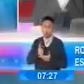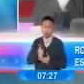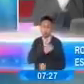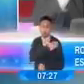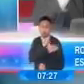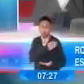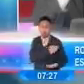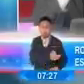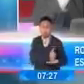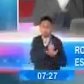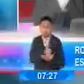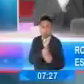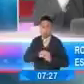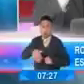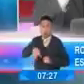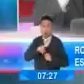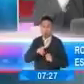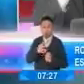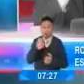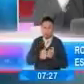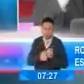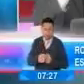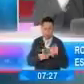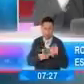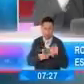pueda conformar, que pueda constituir un